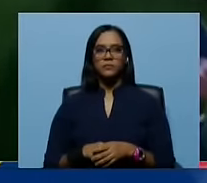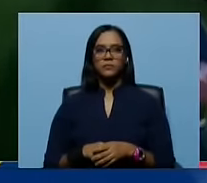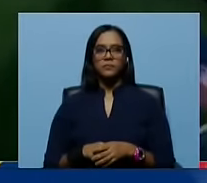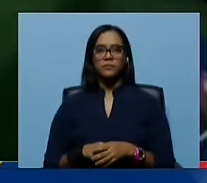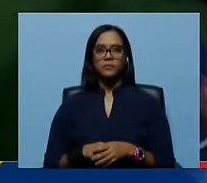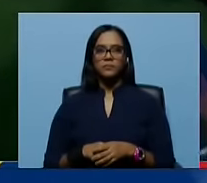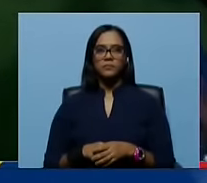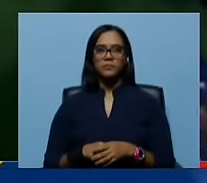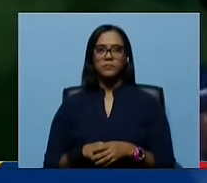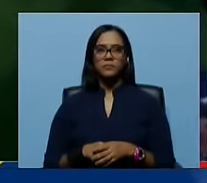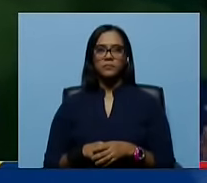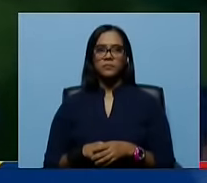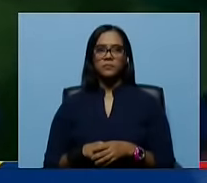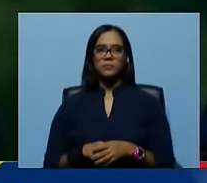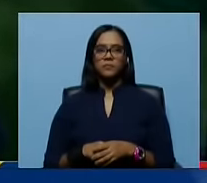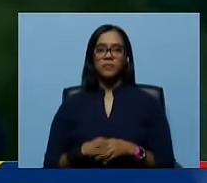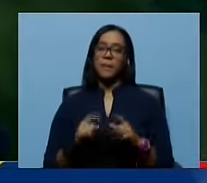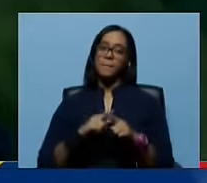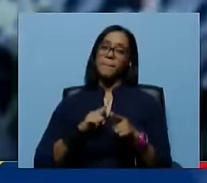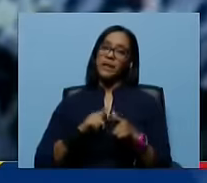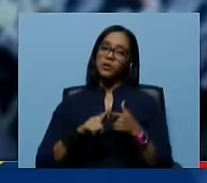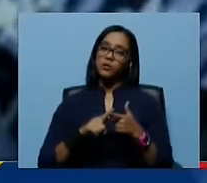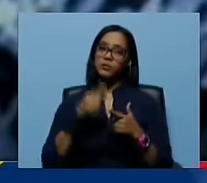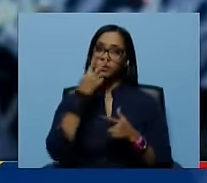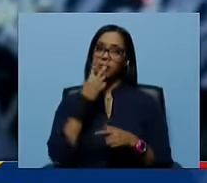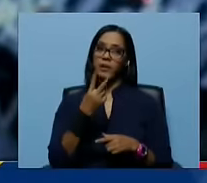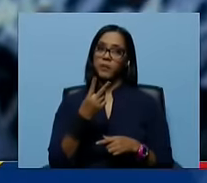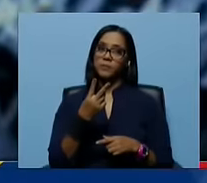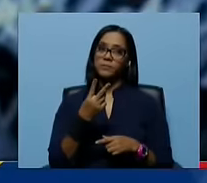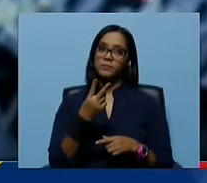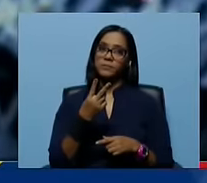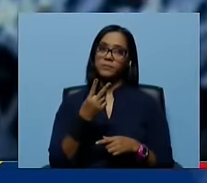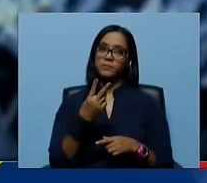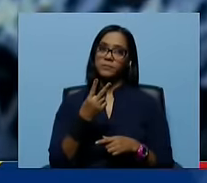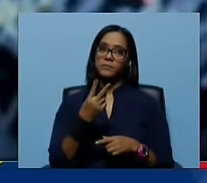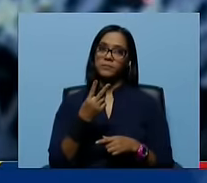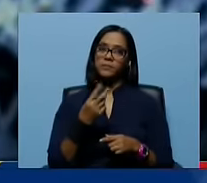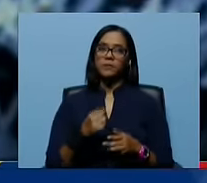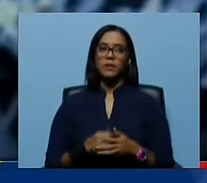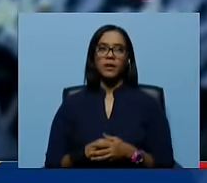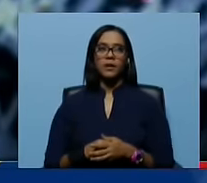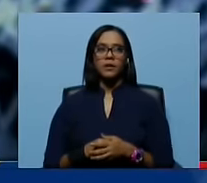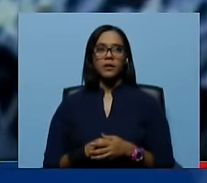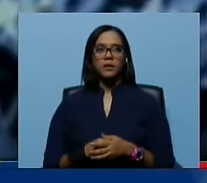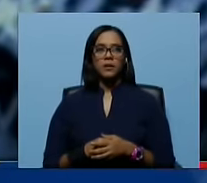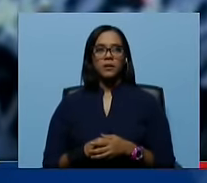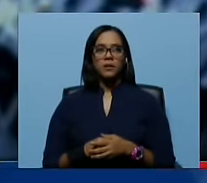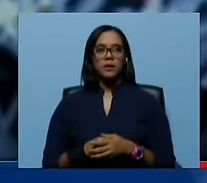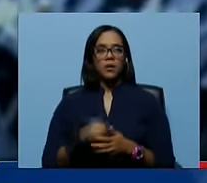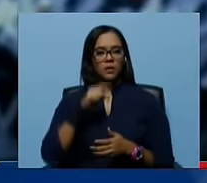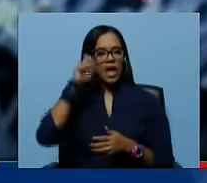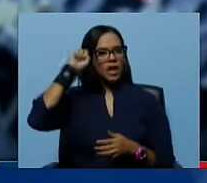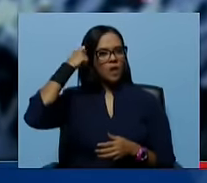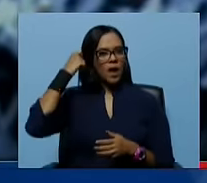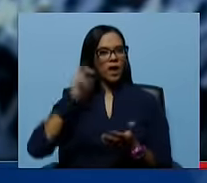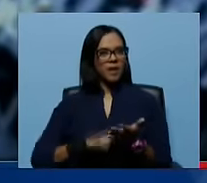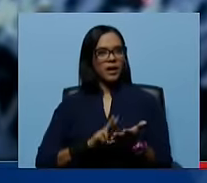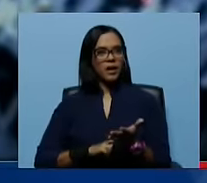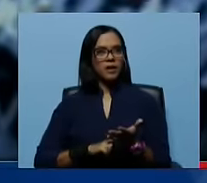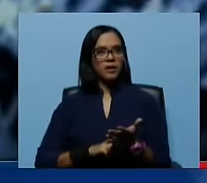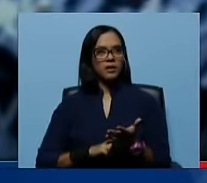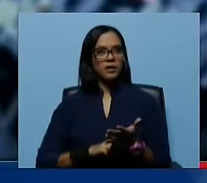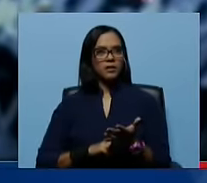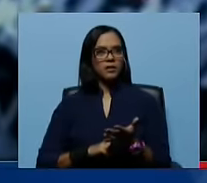Pero entonces vimos Ustedes recuerdan, ¿verdad? Está muy fresco.